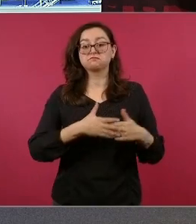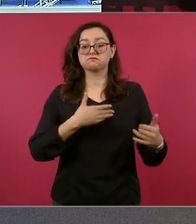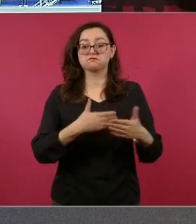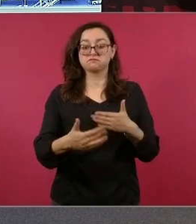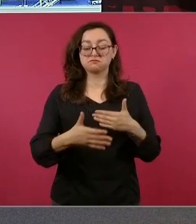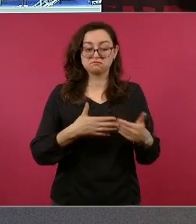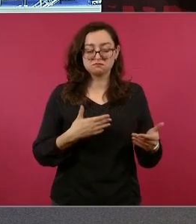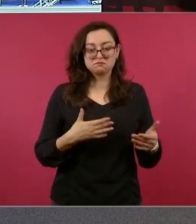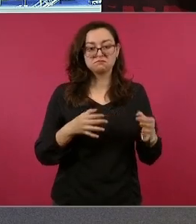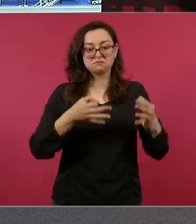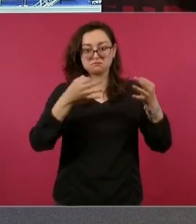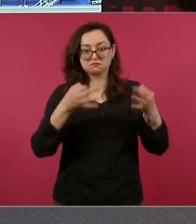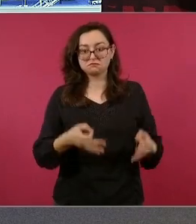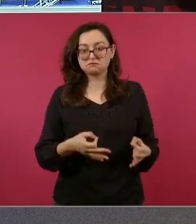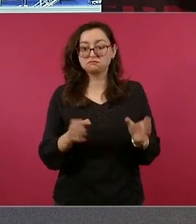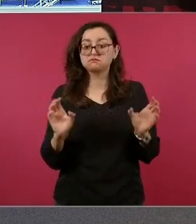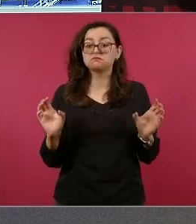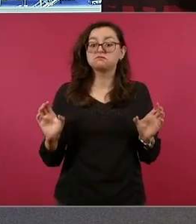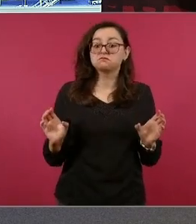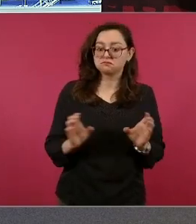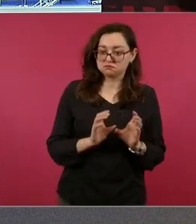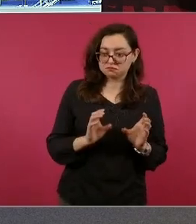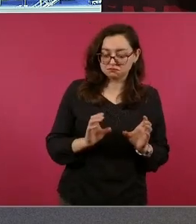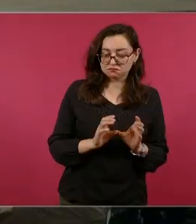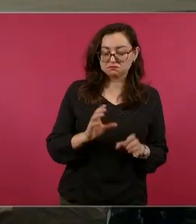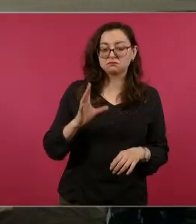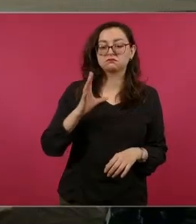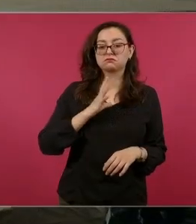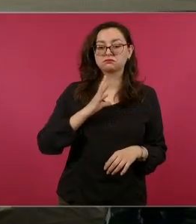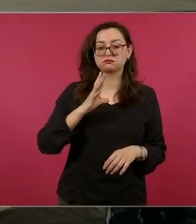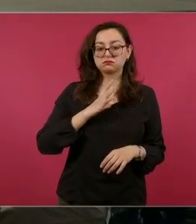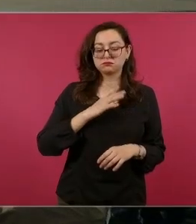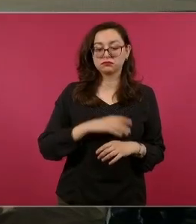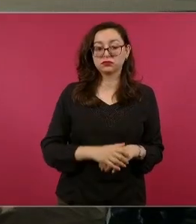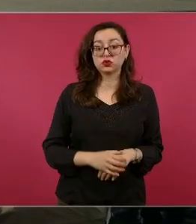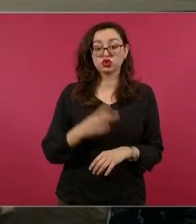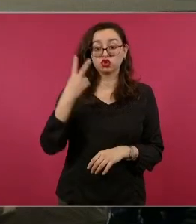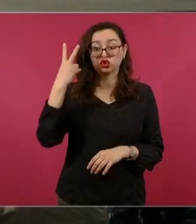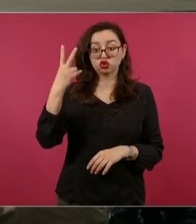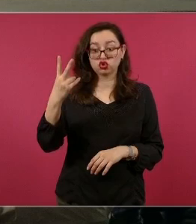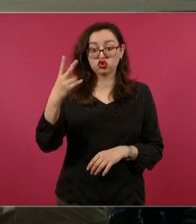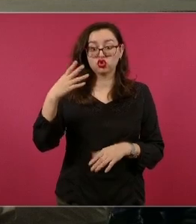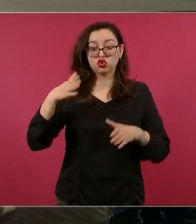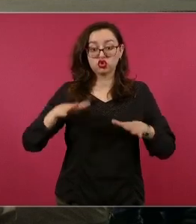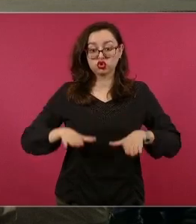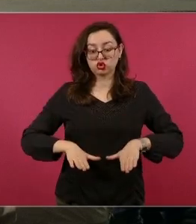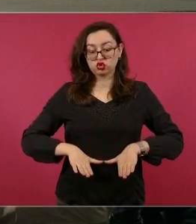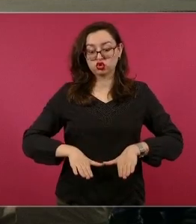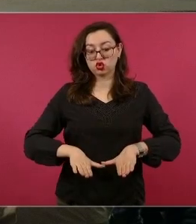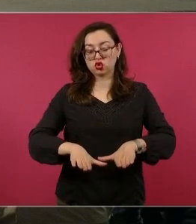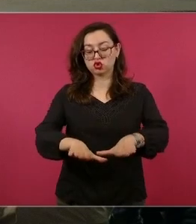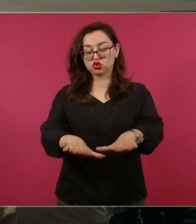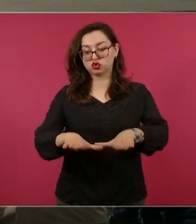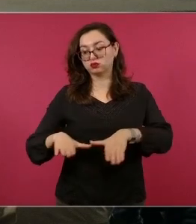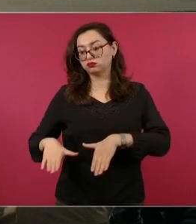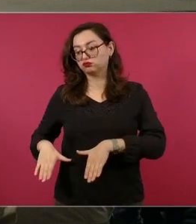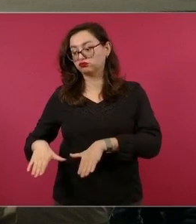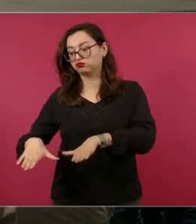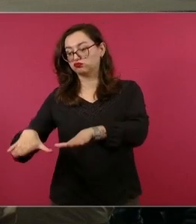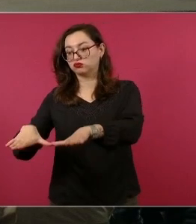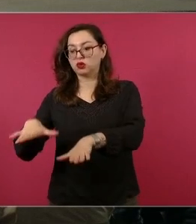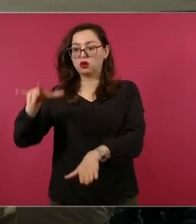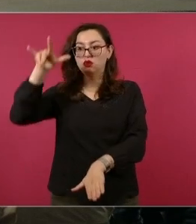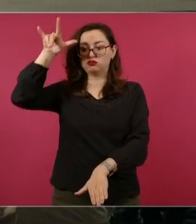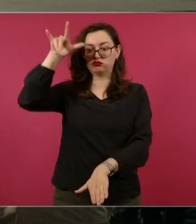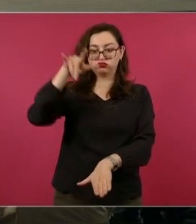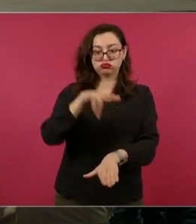el certificado de aeródromo civil. Tiene 2 pistas de aterrizaje con una longitud de 4.5